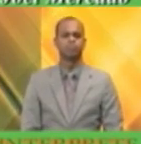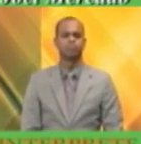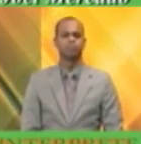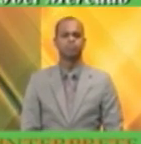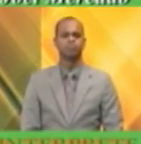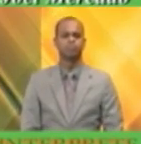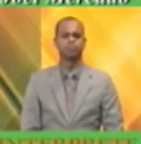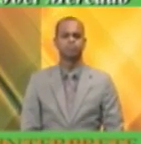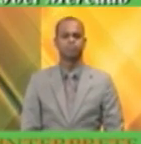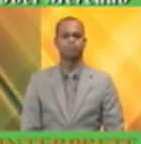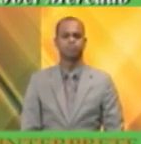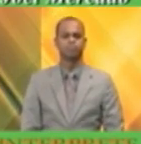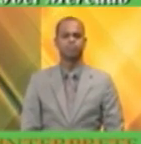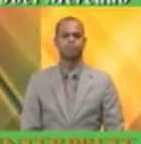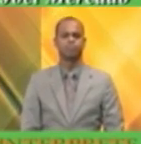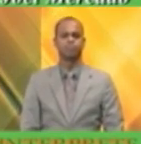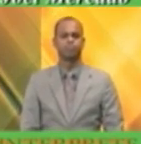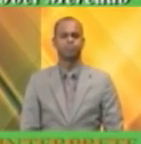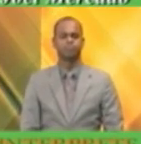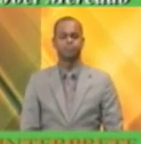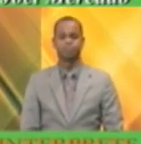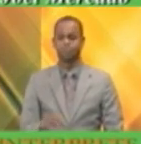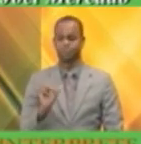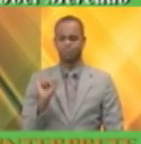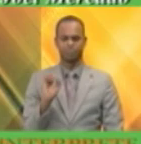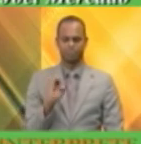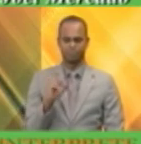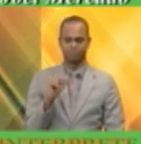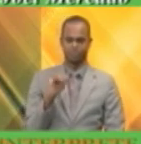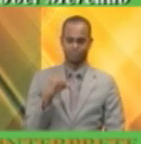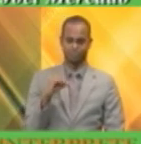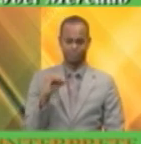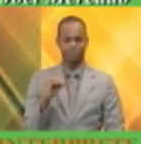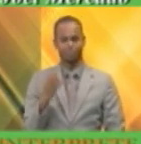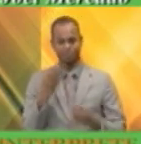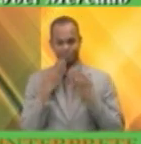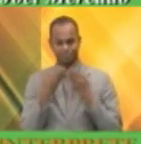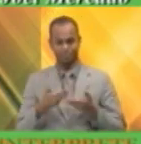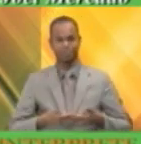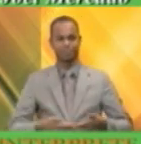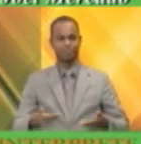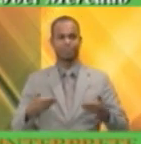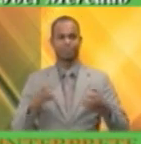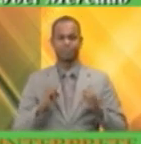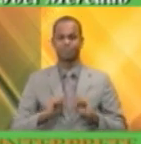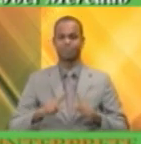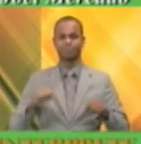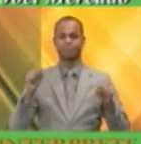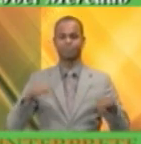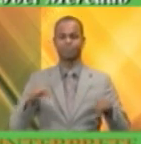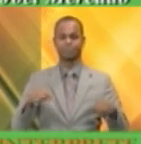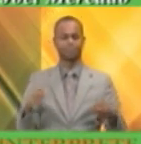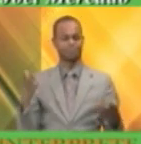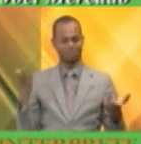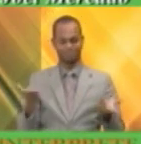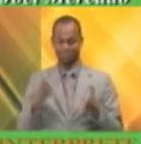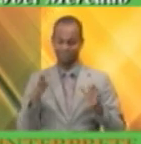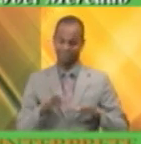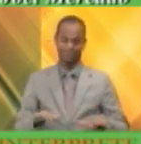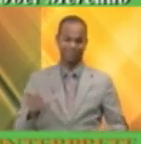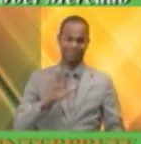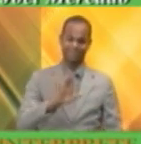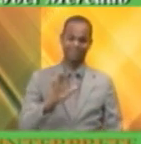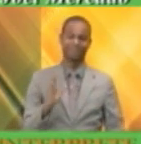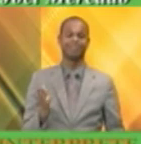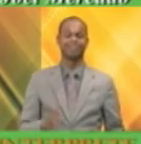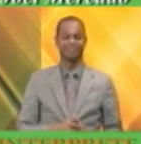vamos a decir lo mismo que dice Eladio. Gracias por invitarnos y dándole la oportunidad. Este espacio es de ustedes, no tienen la